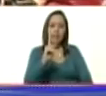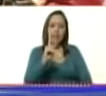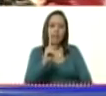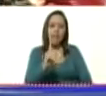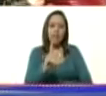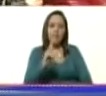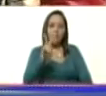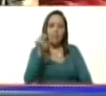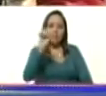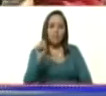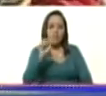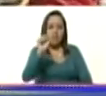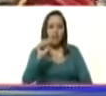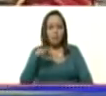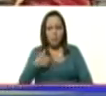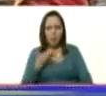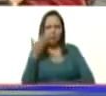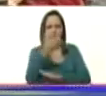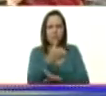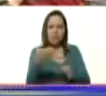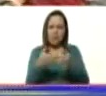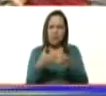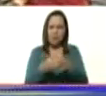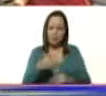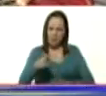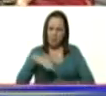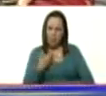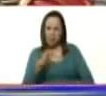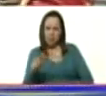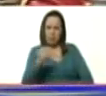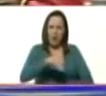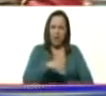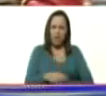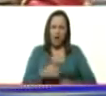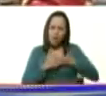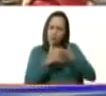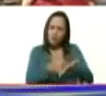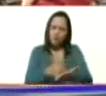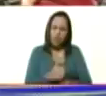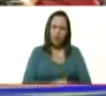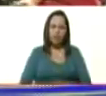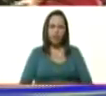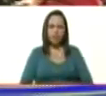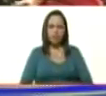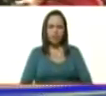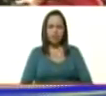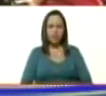una reunión. ¿Qué más puede hacer PDVSA por ustedes? ¿Verdad?